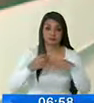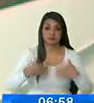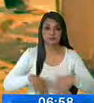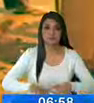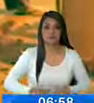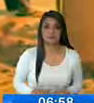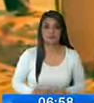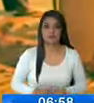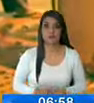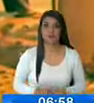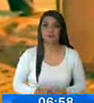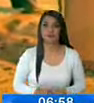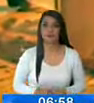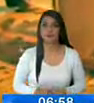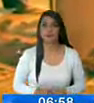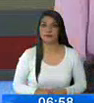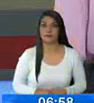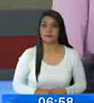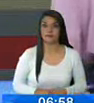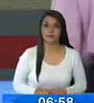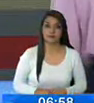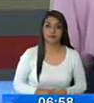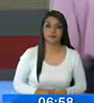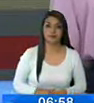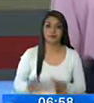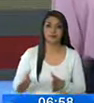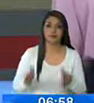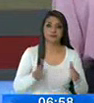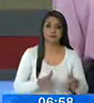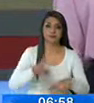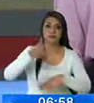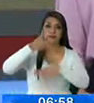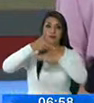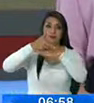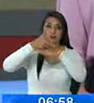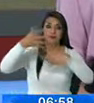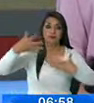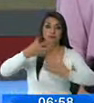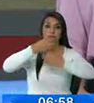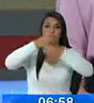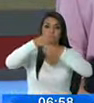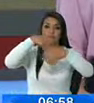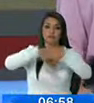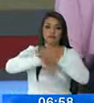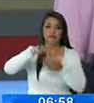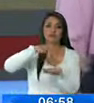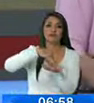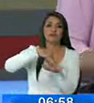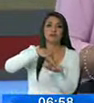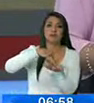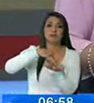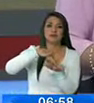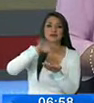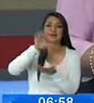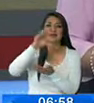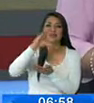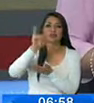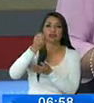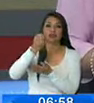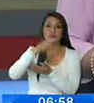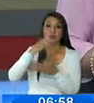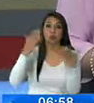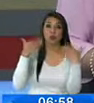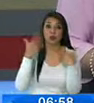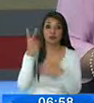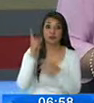Informó Adriana Peralta. Una cámara de seguridad instalada en una farmacia de Los Ceibos capta el instante en que dos